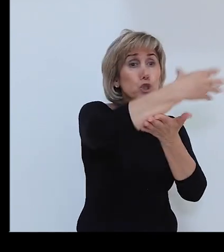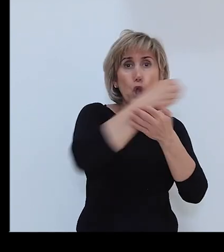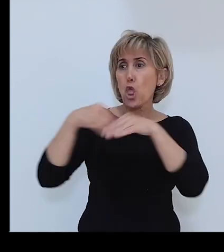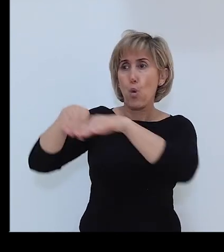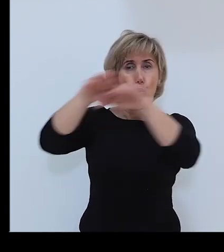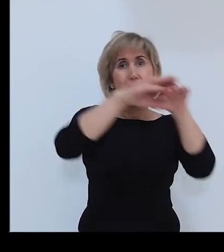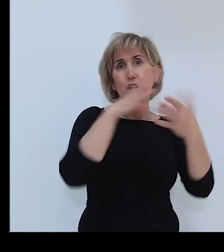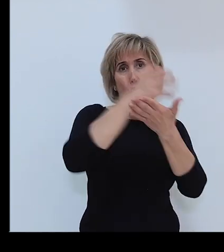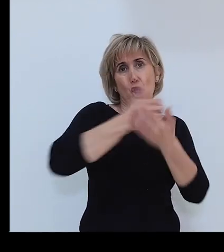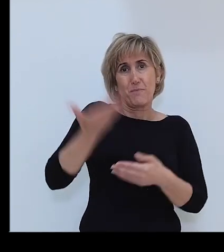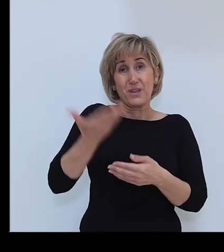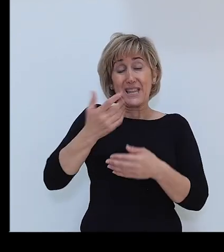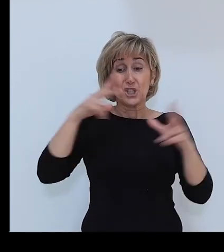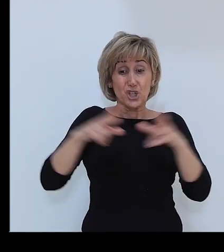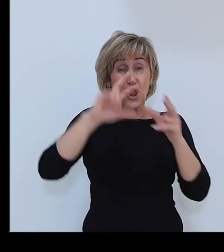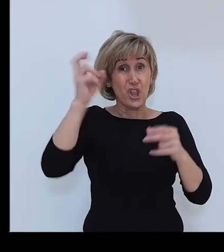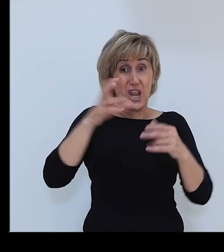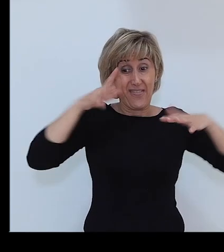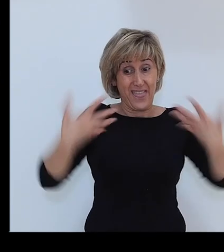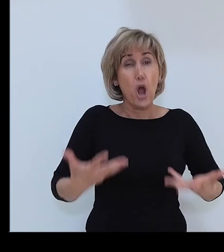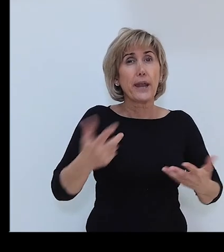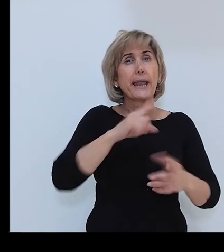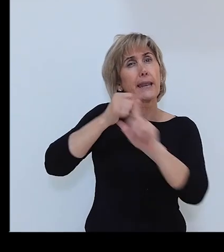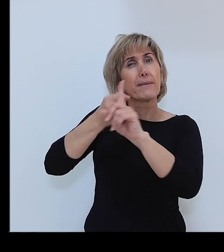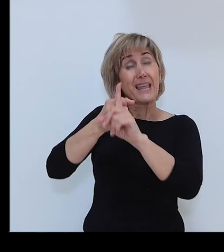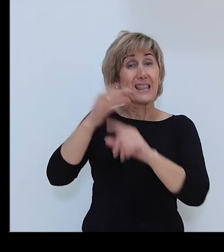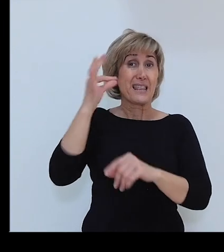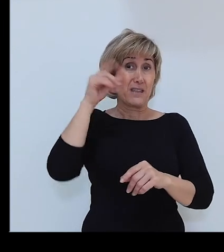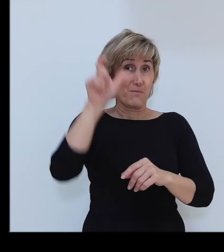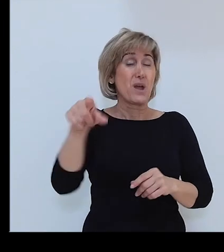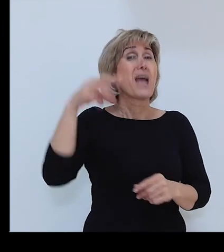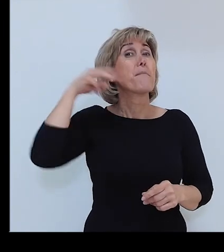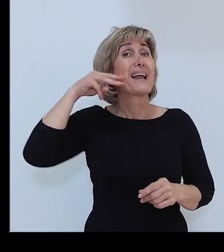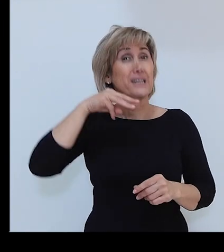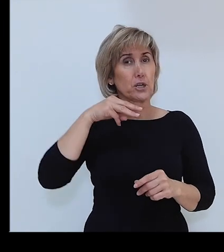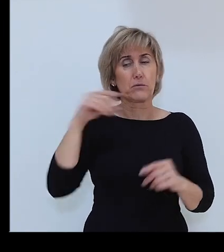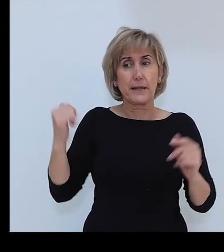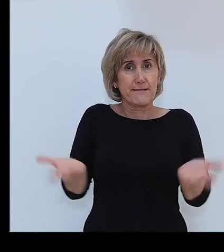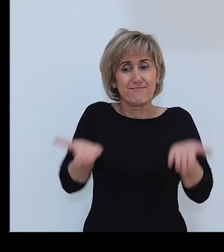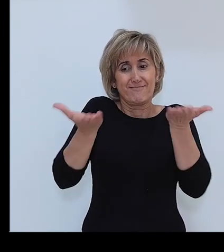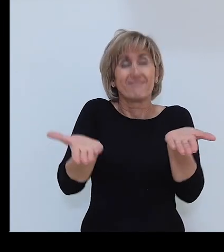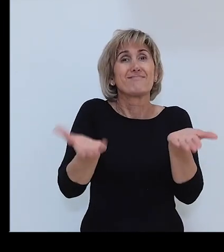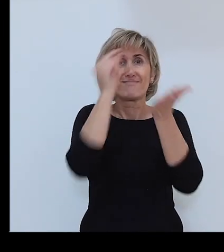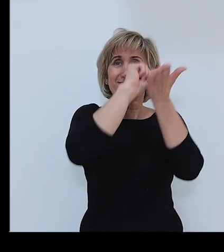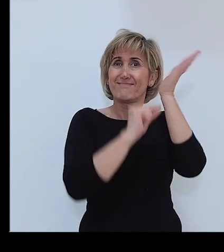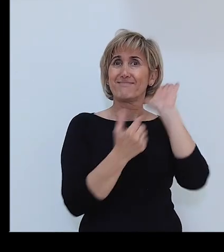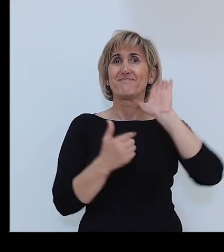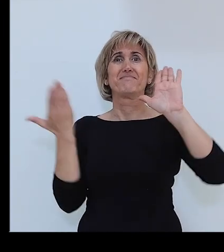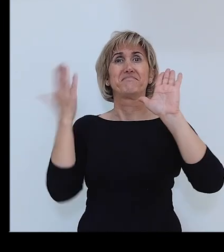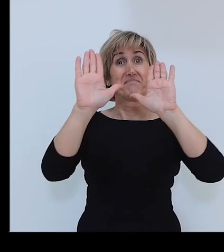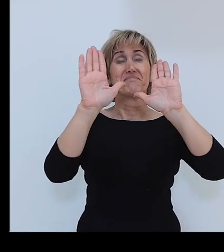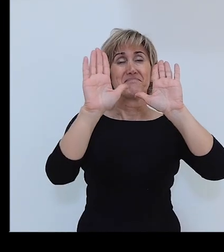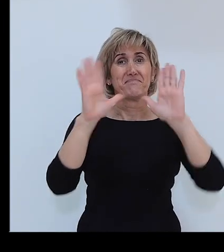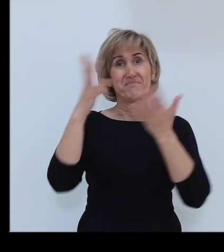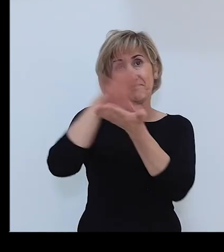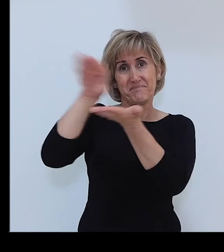cuestiones sociales más importantes ni menos, sino que, como habéis dicho, la sociología contemporánea está, ¿verdad?,